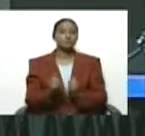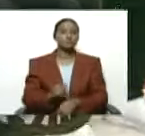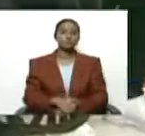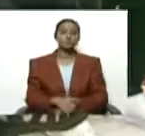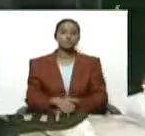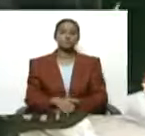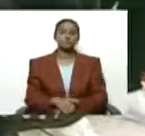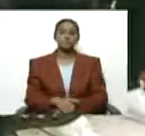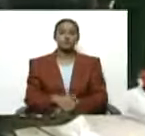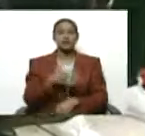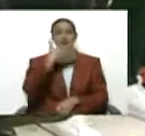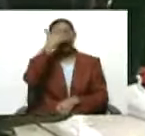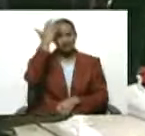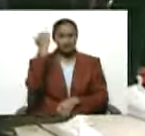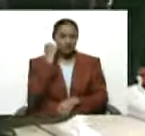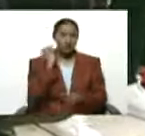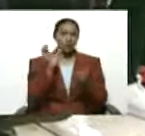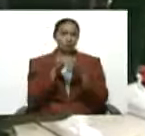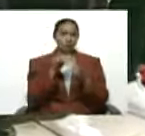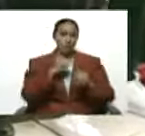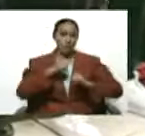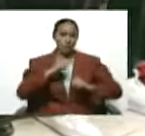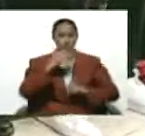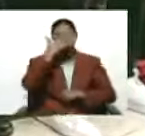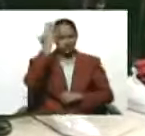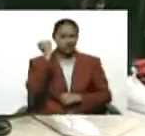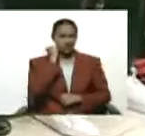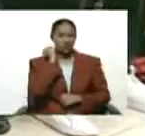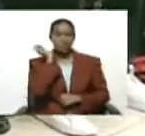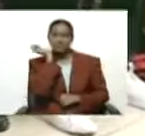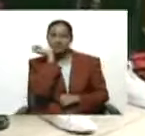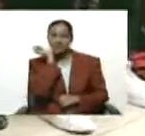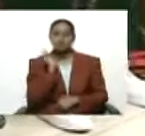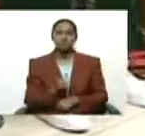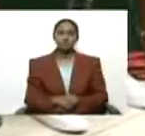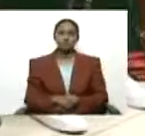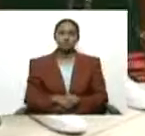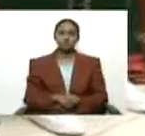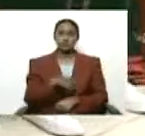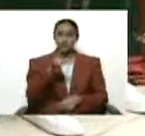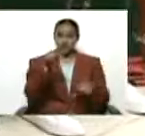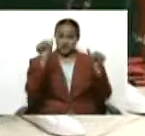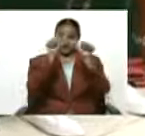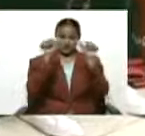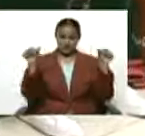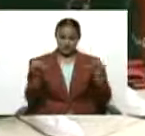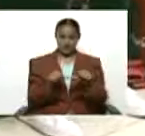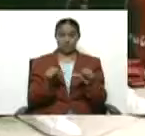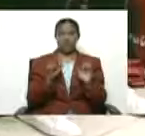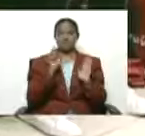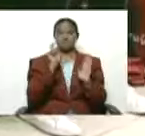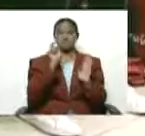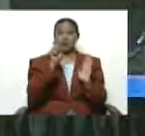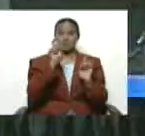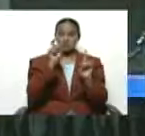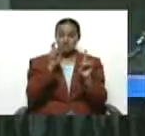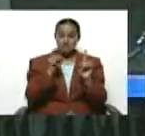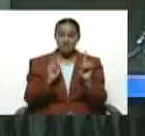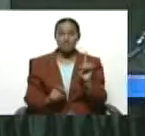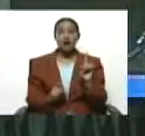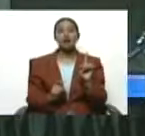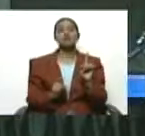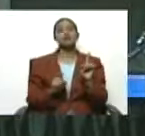Frente Francisco de Miranda. Cuando usted se mete en su paginita para cargar el